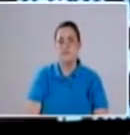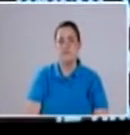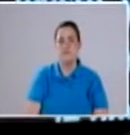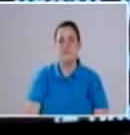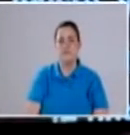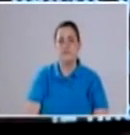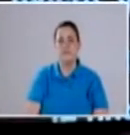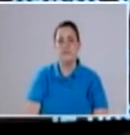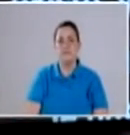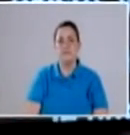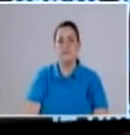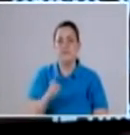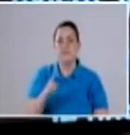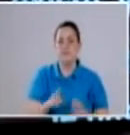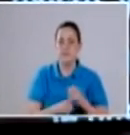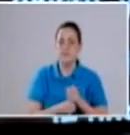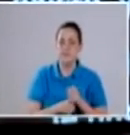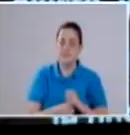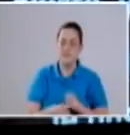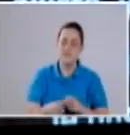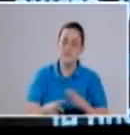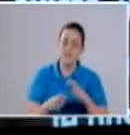que nunca pensé que fuera a pasar.